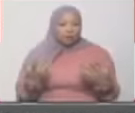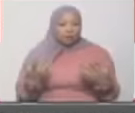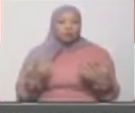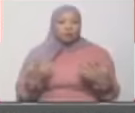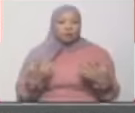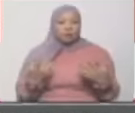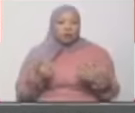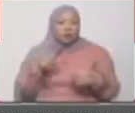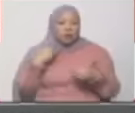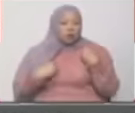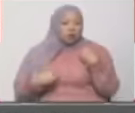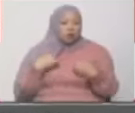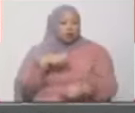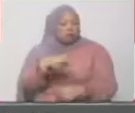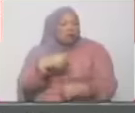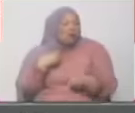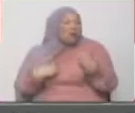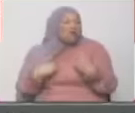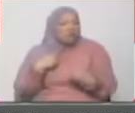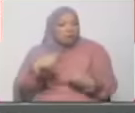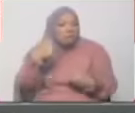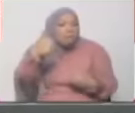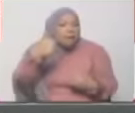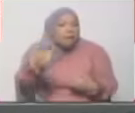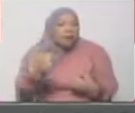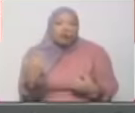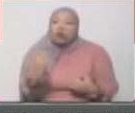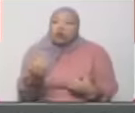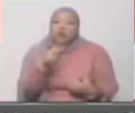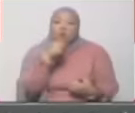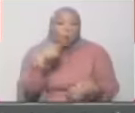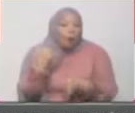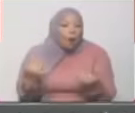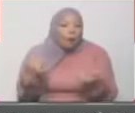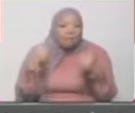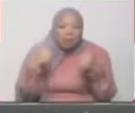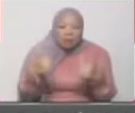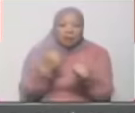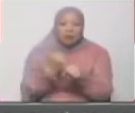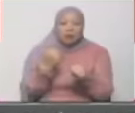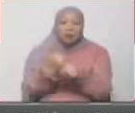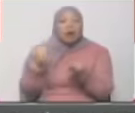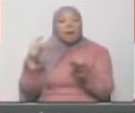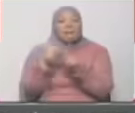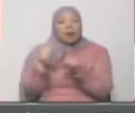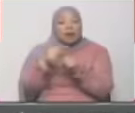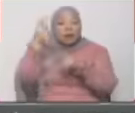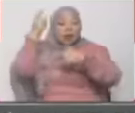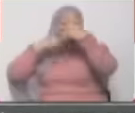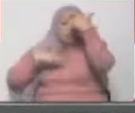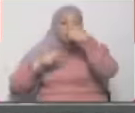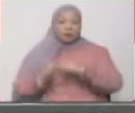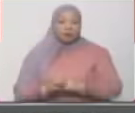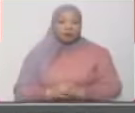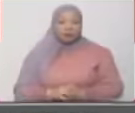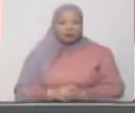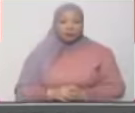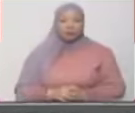No se preocupe, que eso va bien, es que no va bien. Palabras textuales de